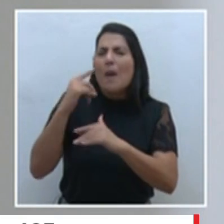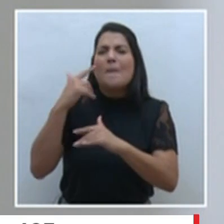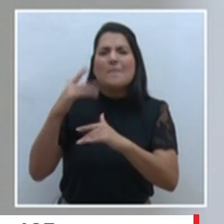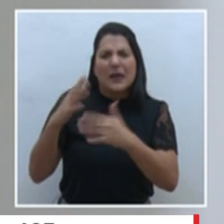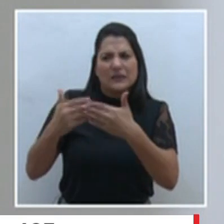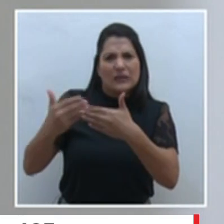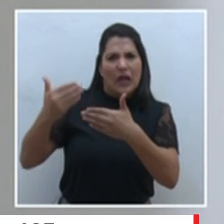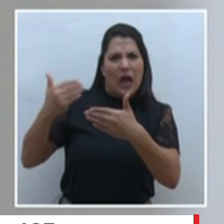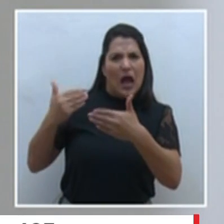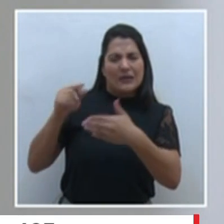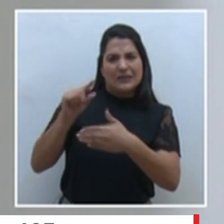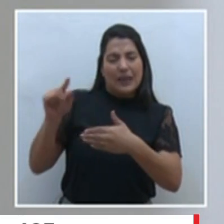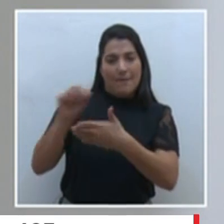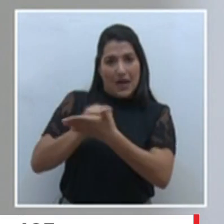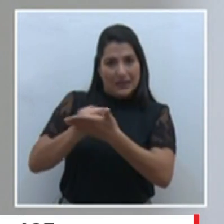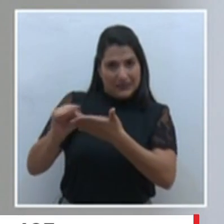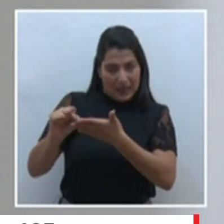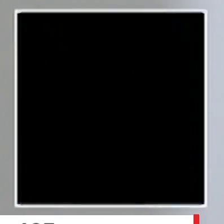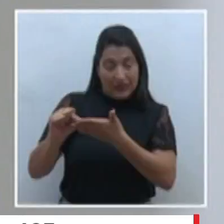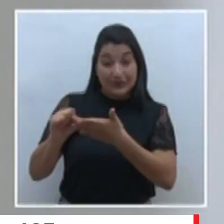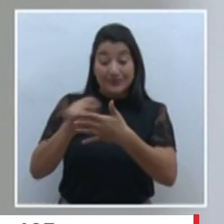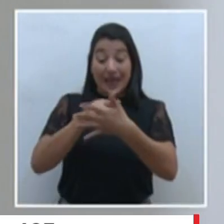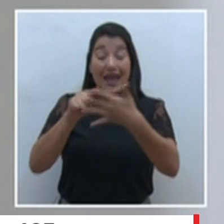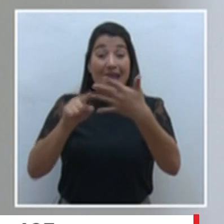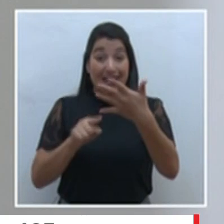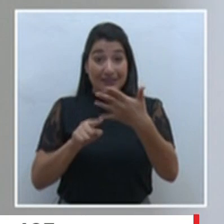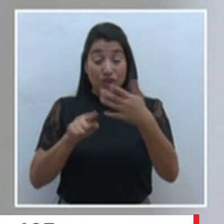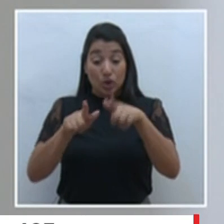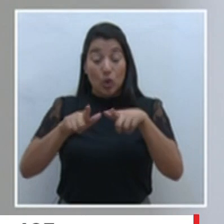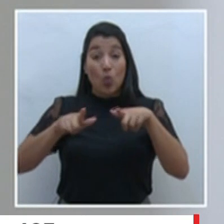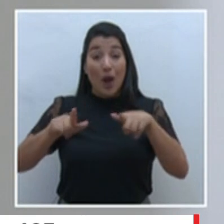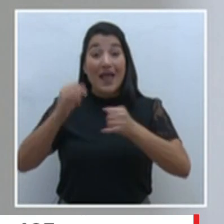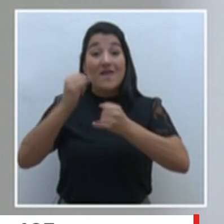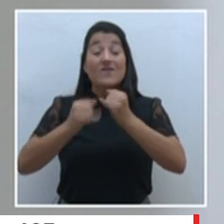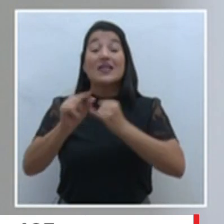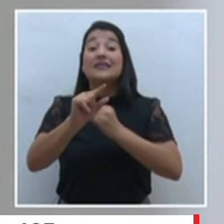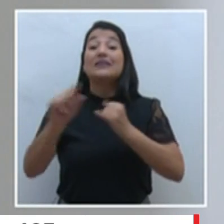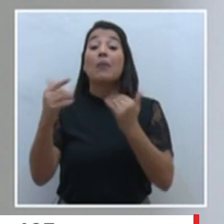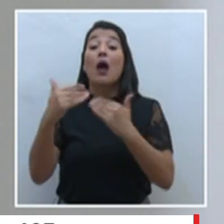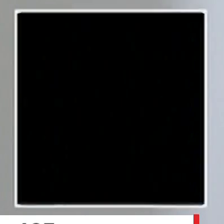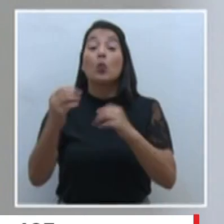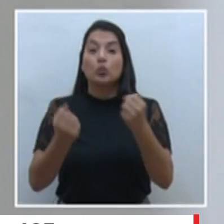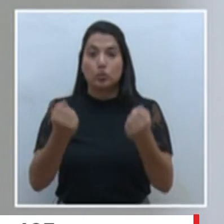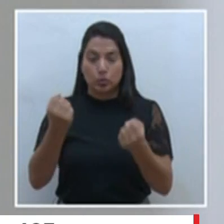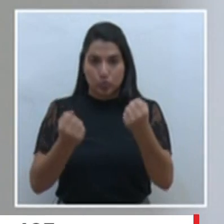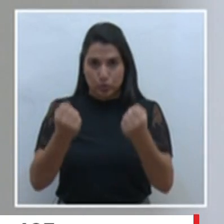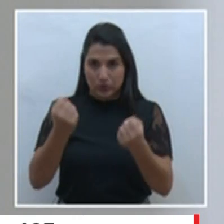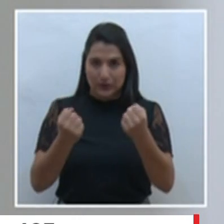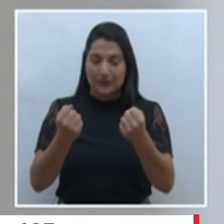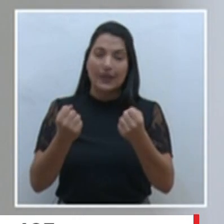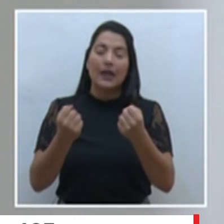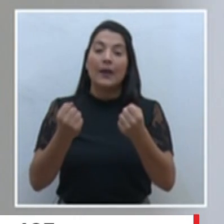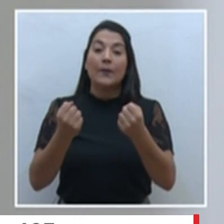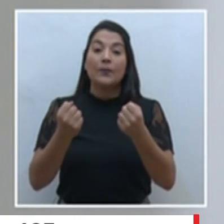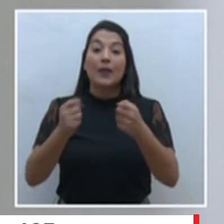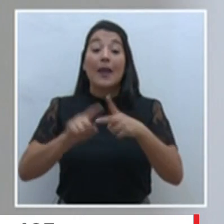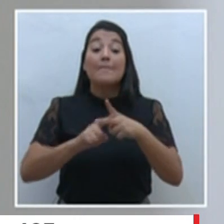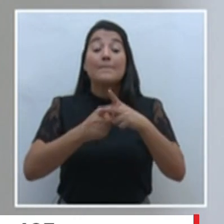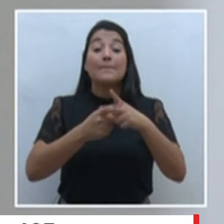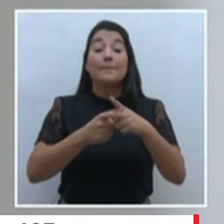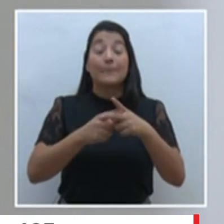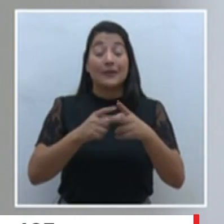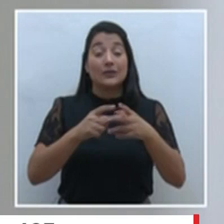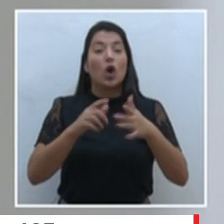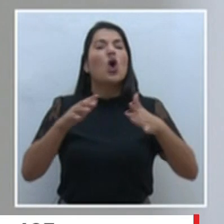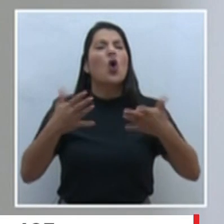Semana Santa. En dichos distritos, los fines de semana, la restricción vehicular, operaría de la